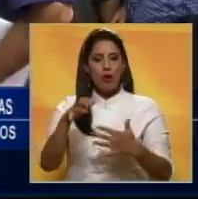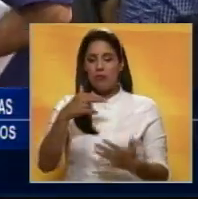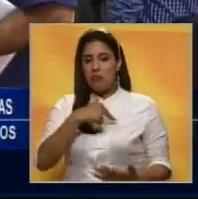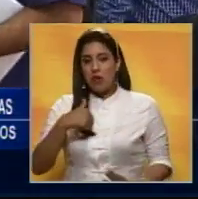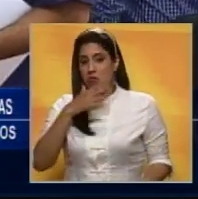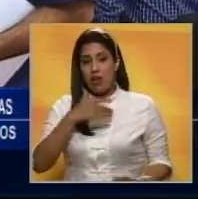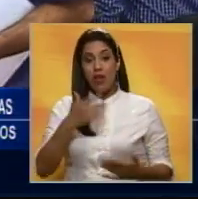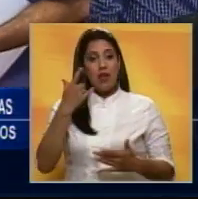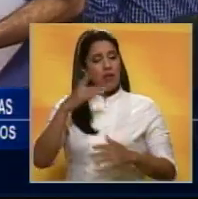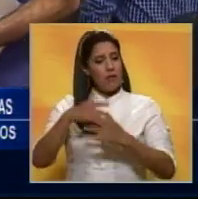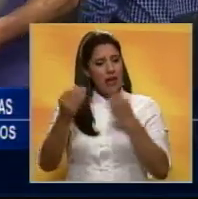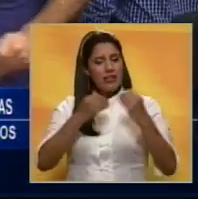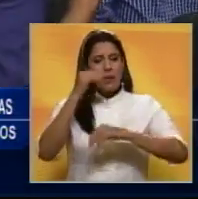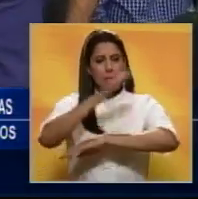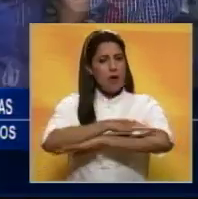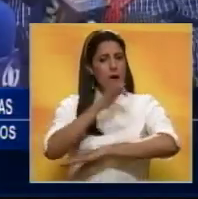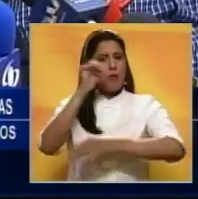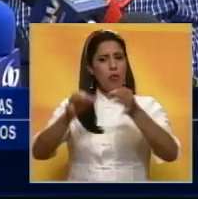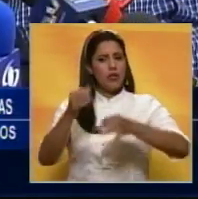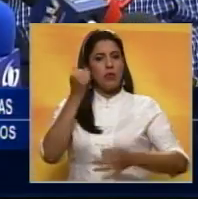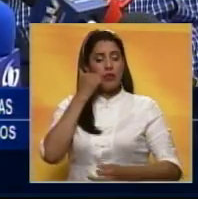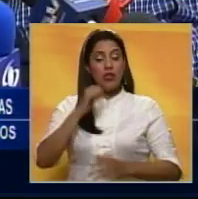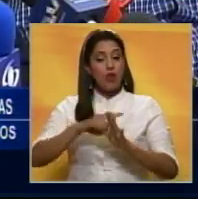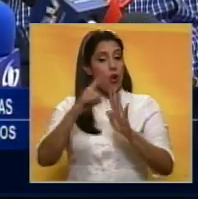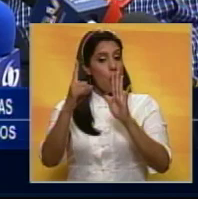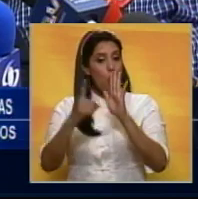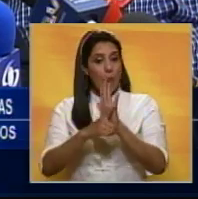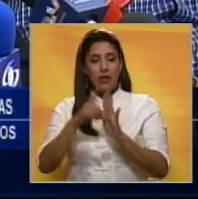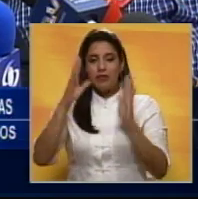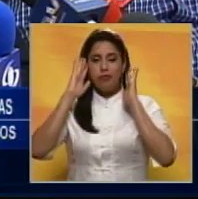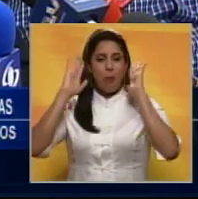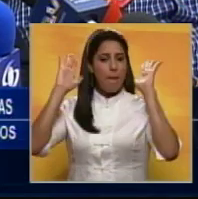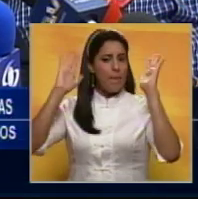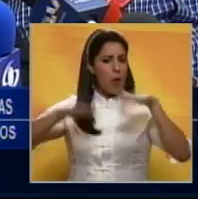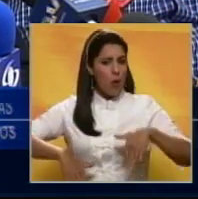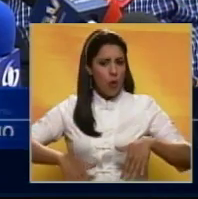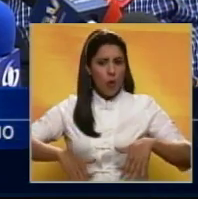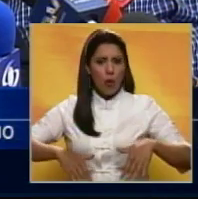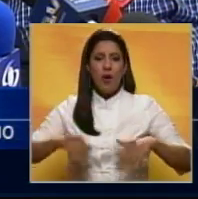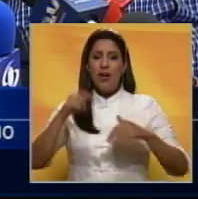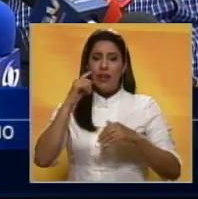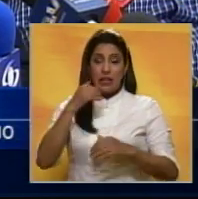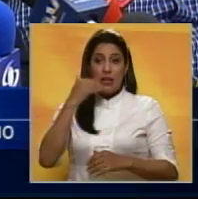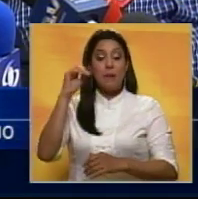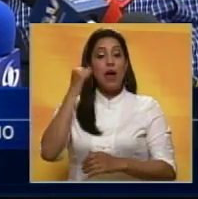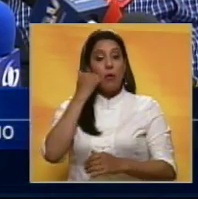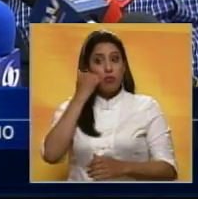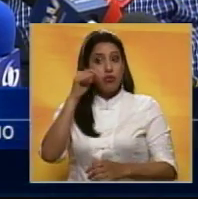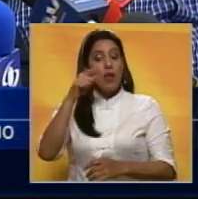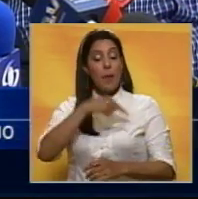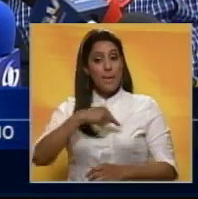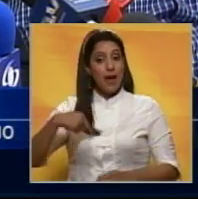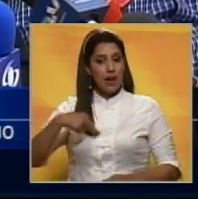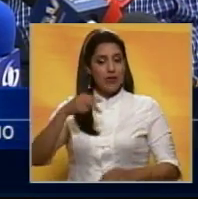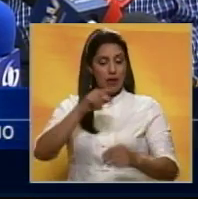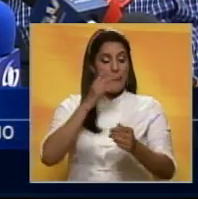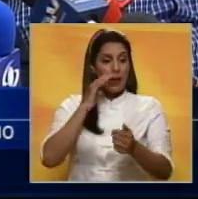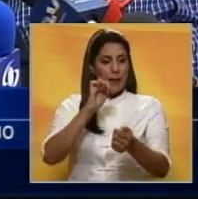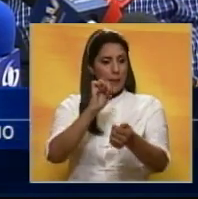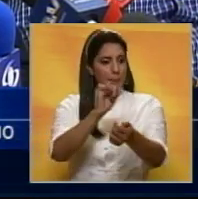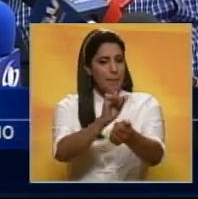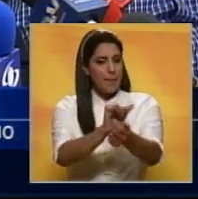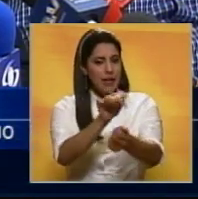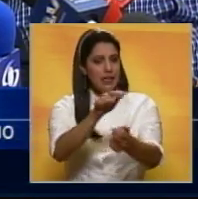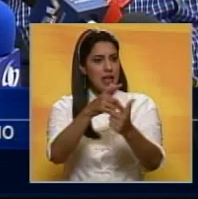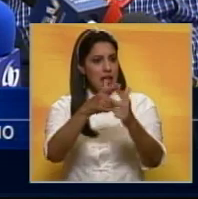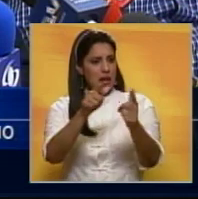delito. Cuestionaron la actuación de los tribunales. Es absolutamente absurdo y es un crimen también privar